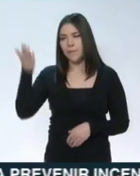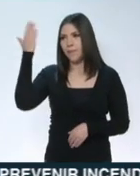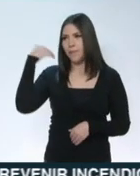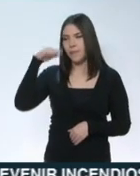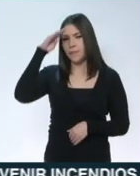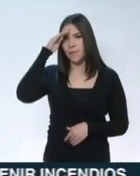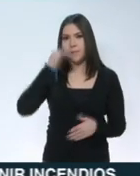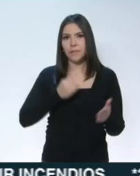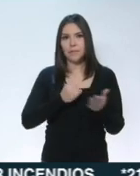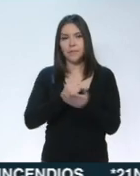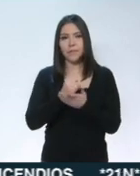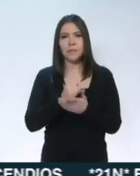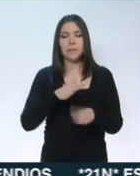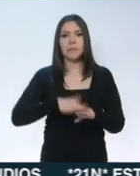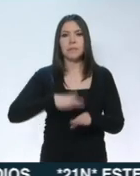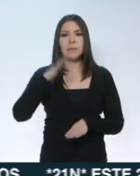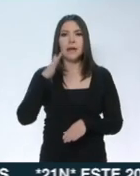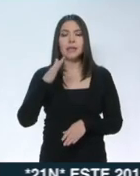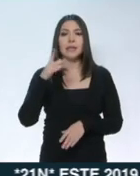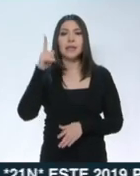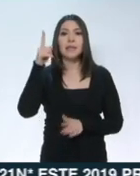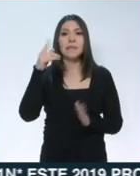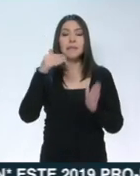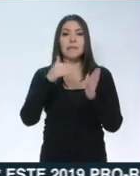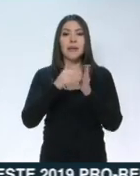pipas, y el día 2